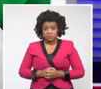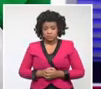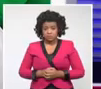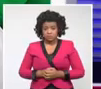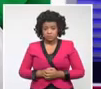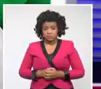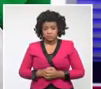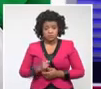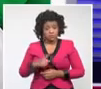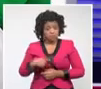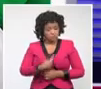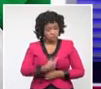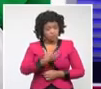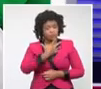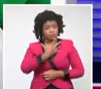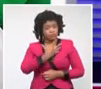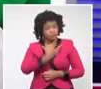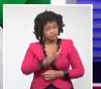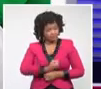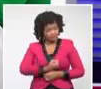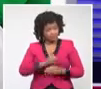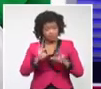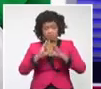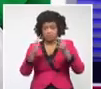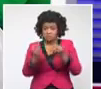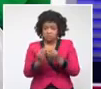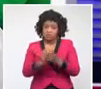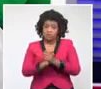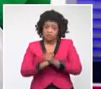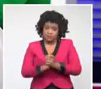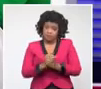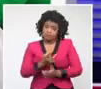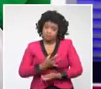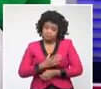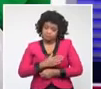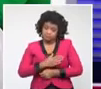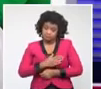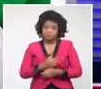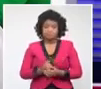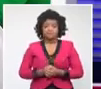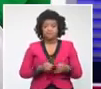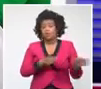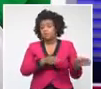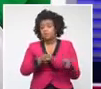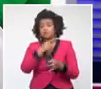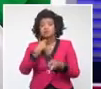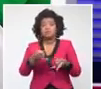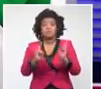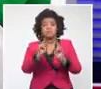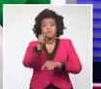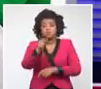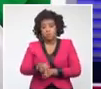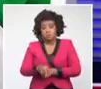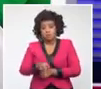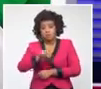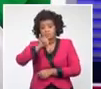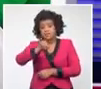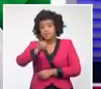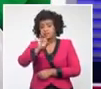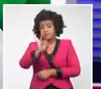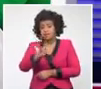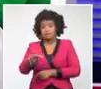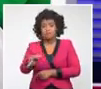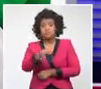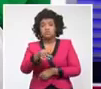Nuestras condolencias a familiares y amistades. Fallece un paciente de 67 años del municipio Playa, aquí